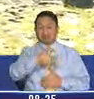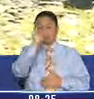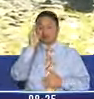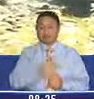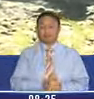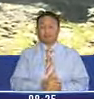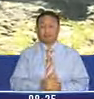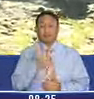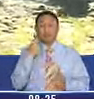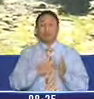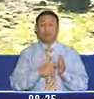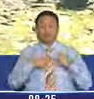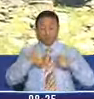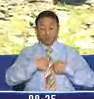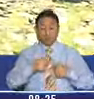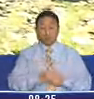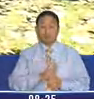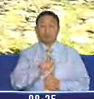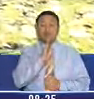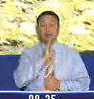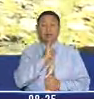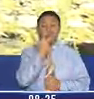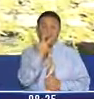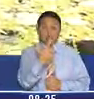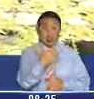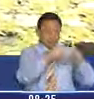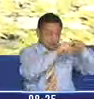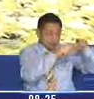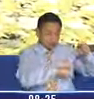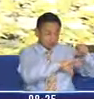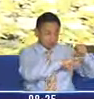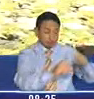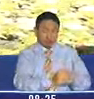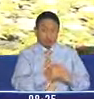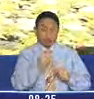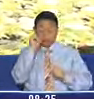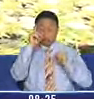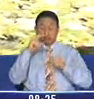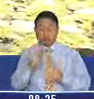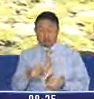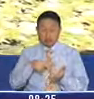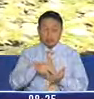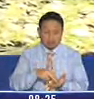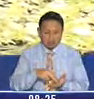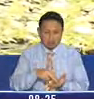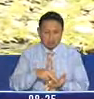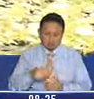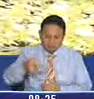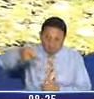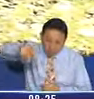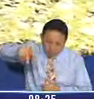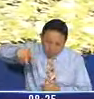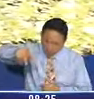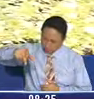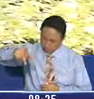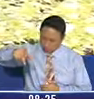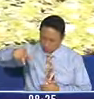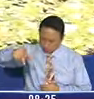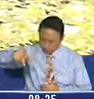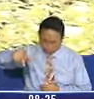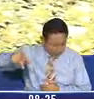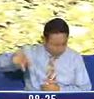A mí, por ejemplo, me robaron los 3 medidores de ahí. Yo cuando me levanté a ver si había agua, ya no